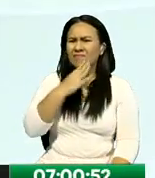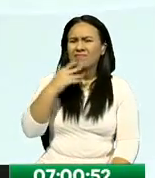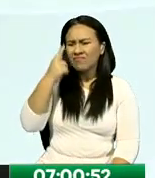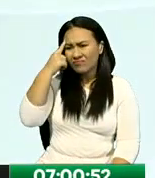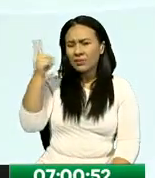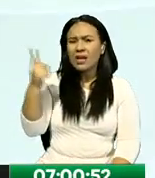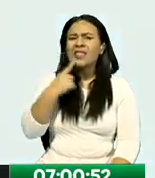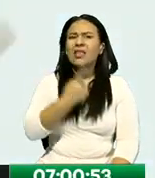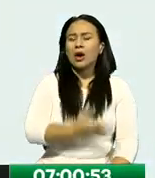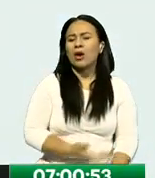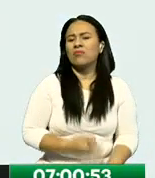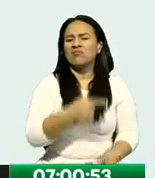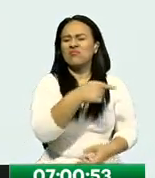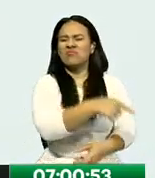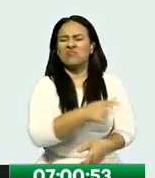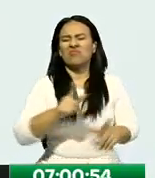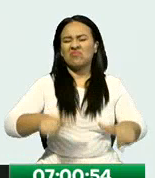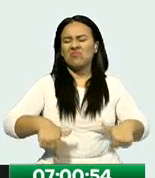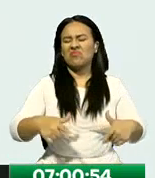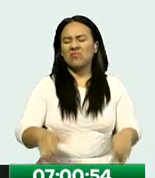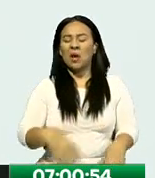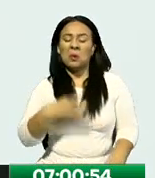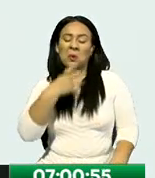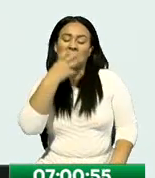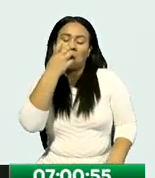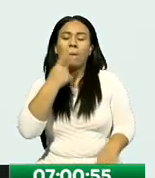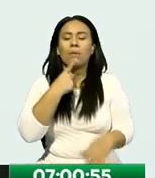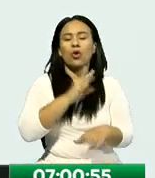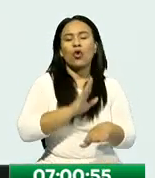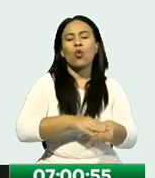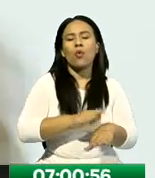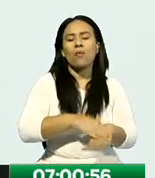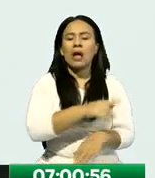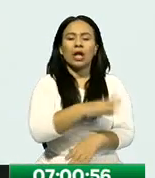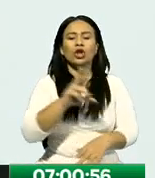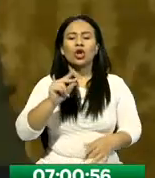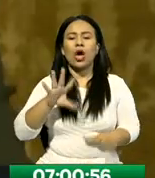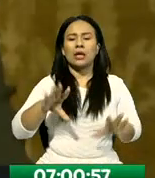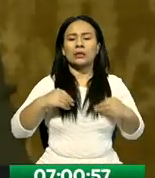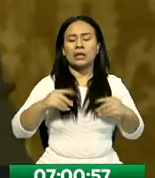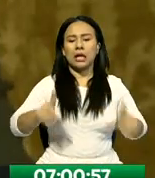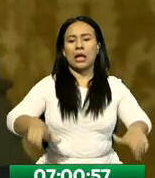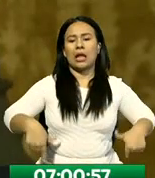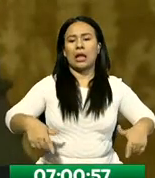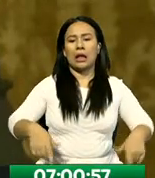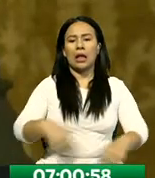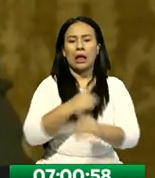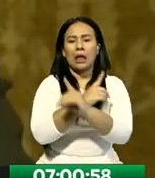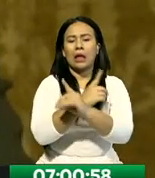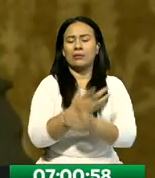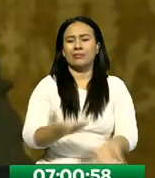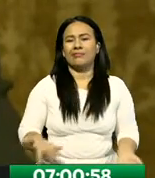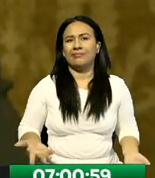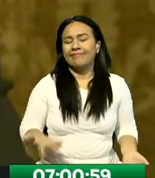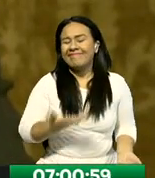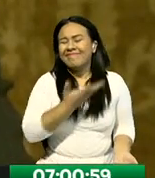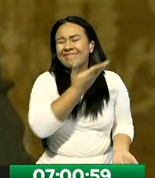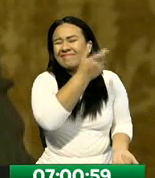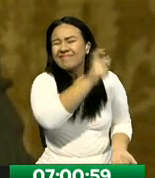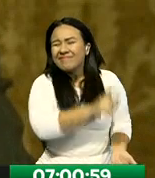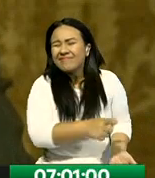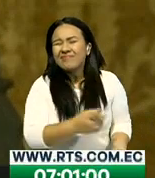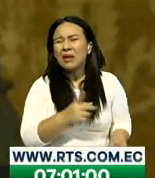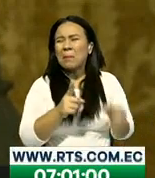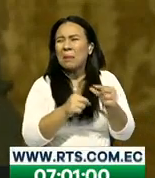sugirió que Moreno desfoga amargura por haber quedado condenado a una silla de ruedas. Utilizar una canallada de ese tipo me parece